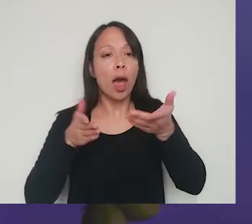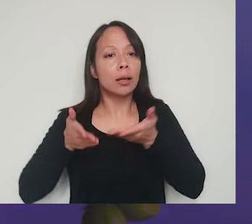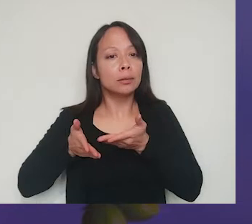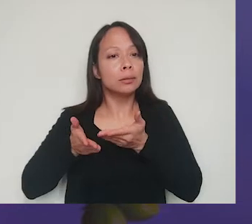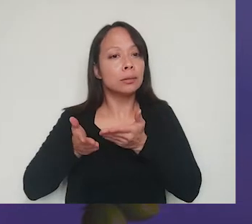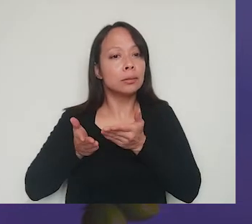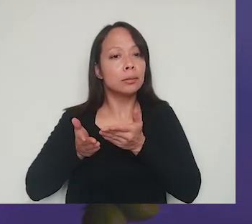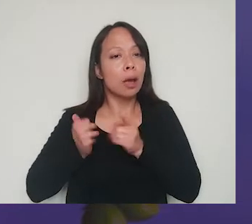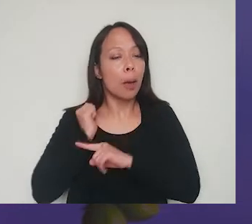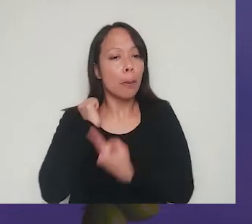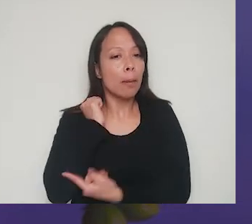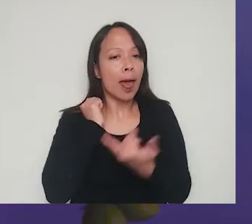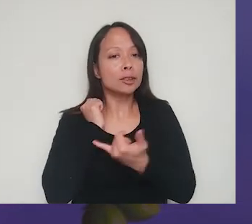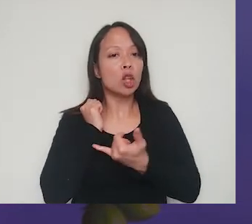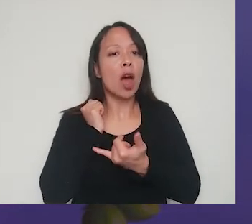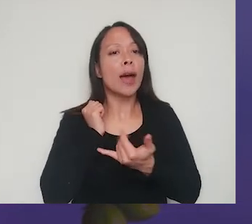pero además,